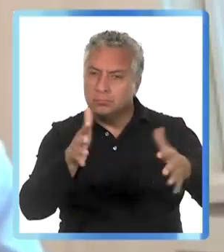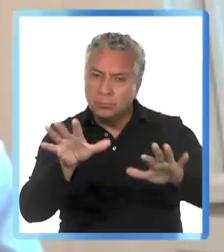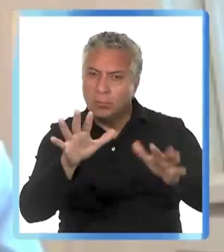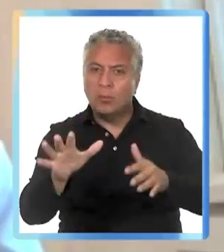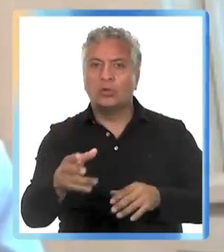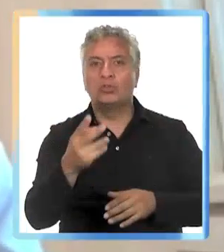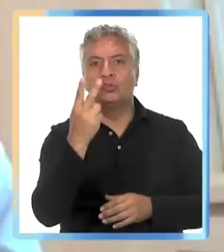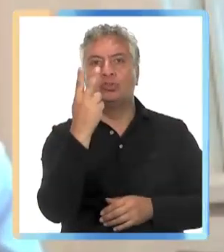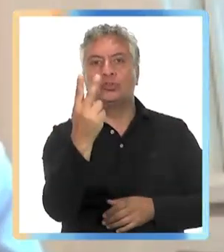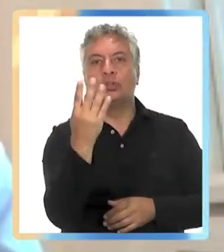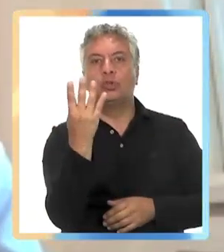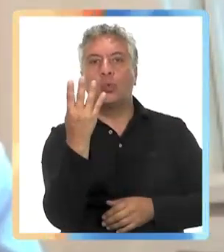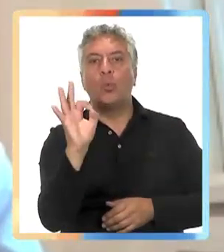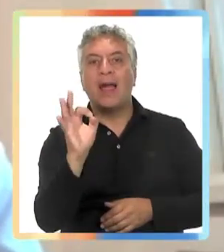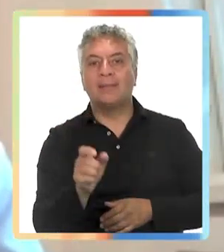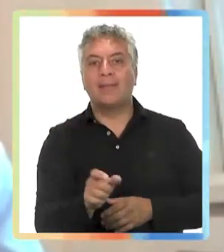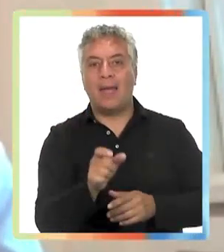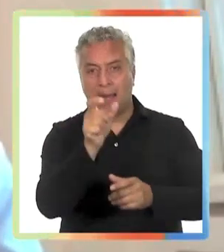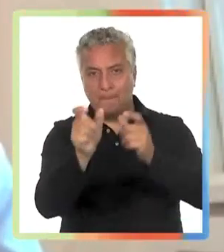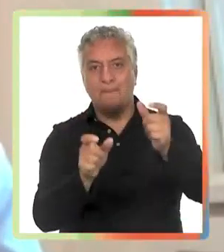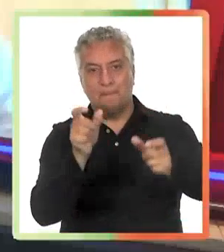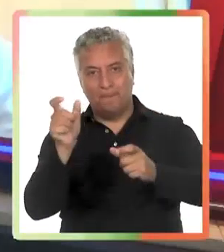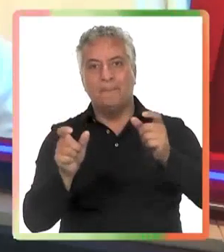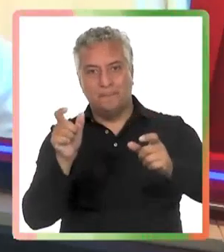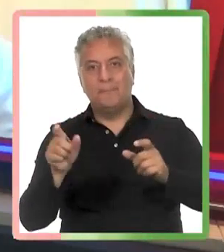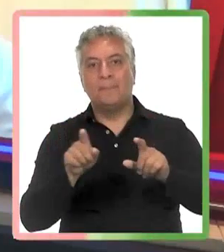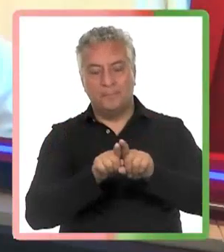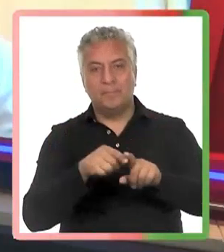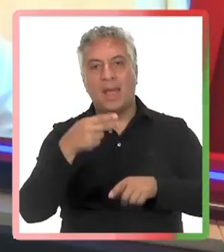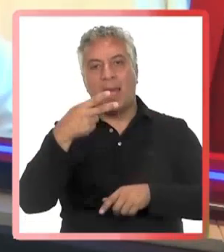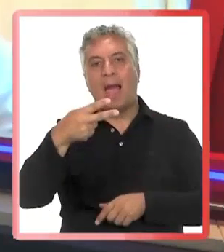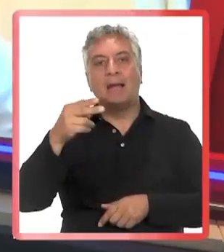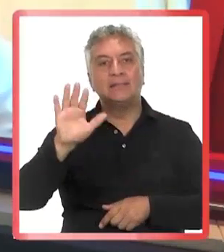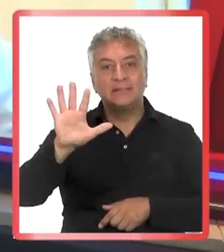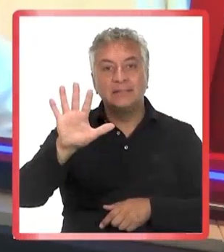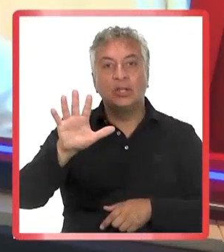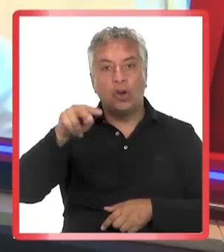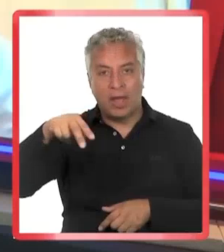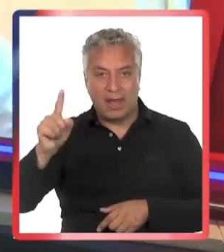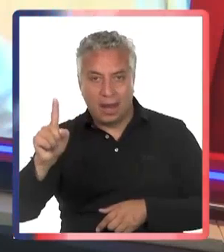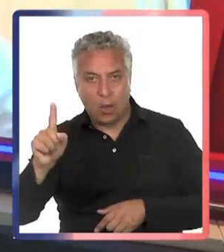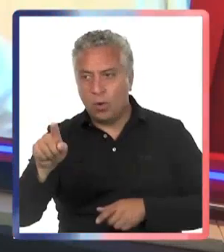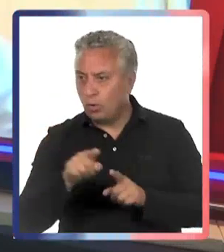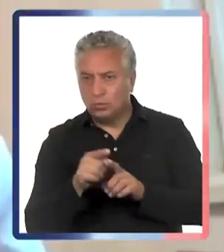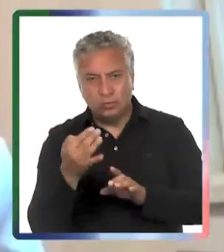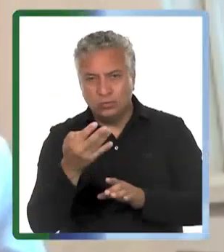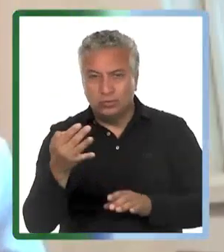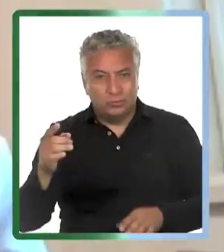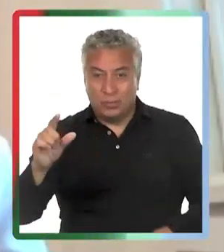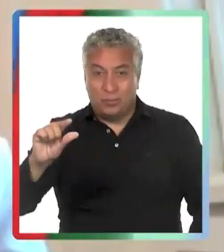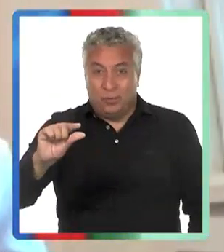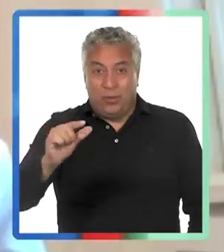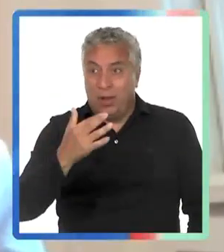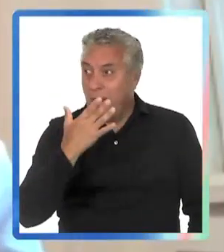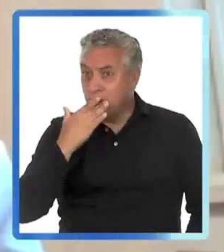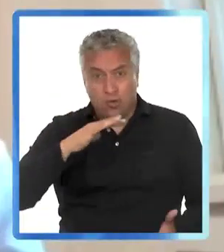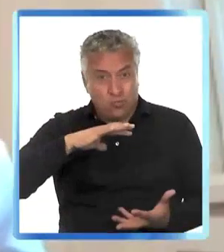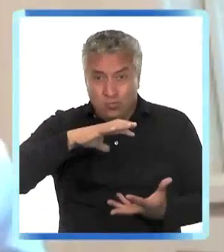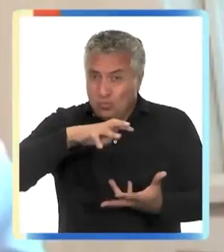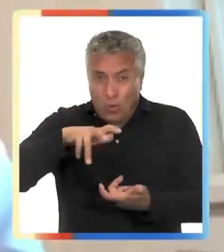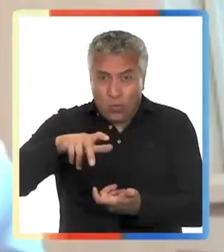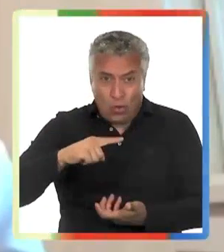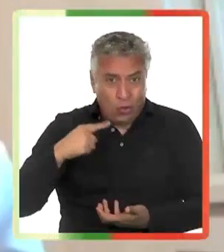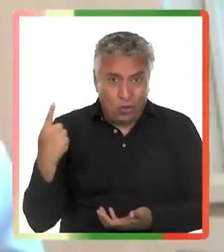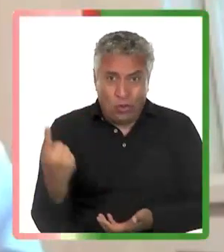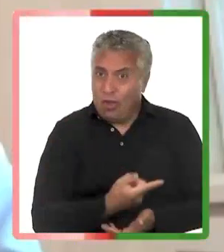humanos alrededor de 240 casos de infección por H5N1, digamos, o sea, lo cual es un número bajísimo considerando que estamos